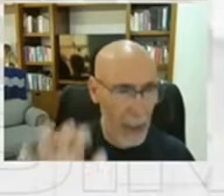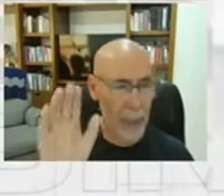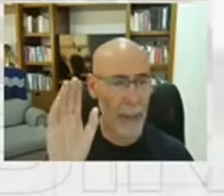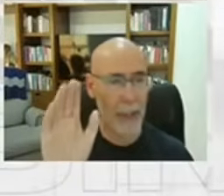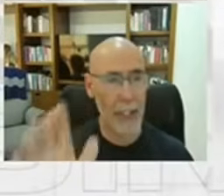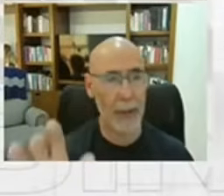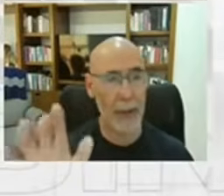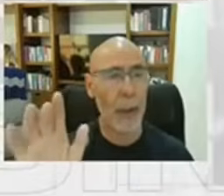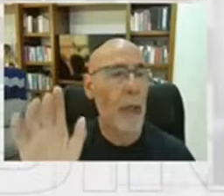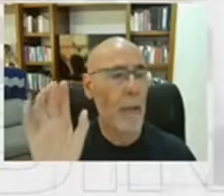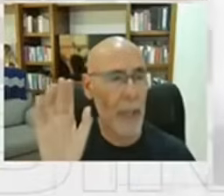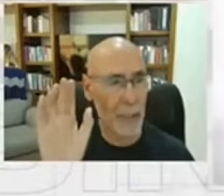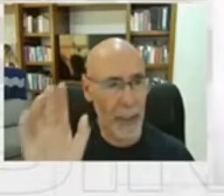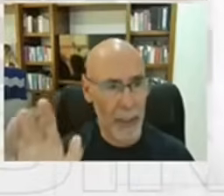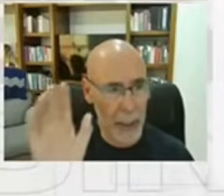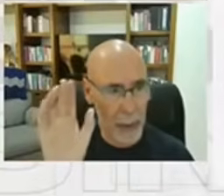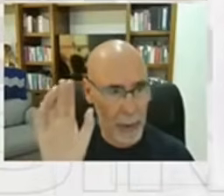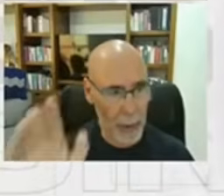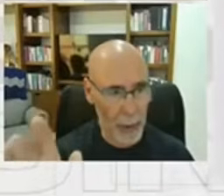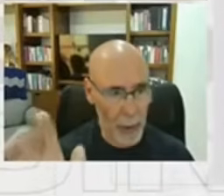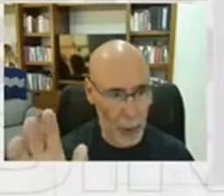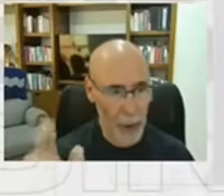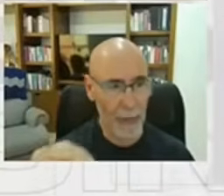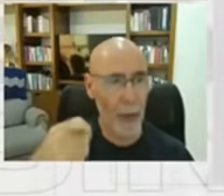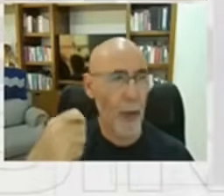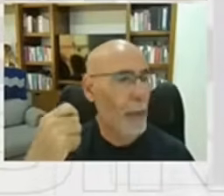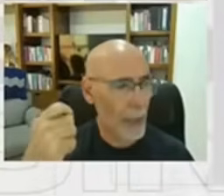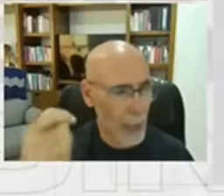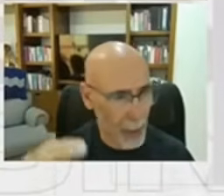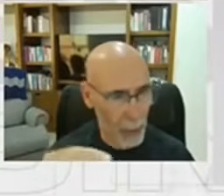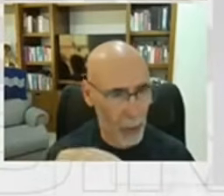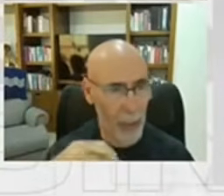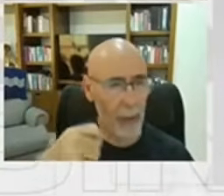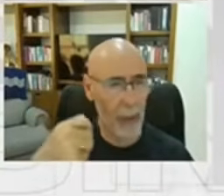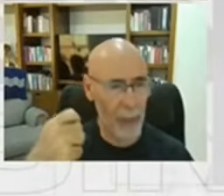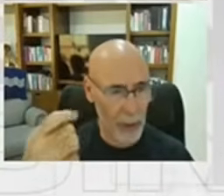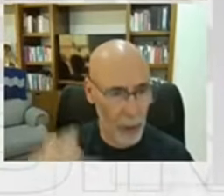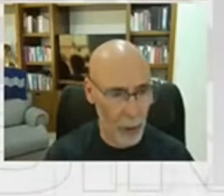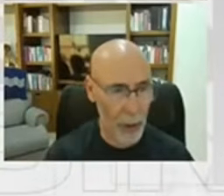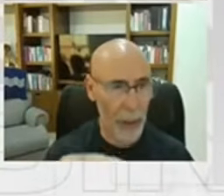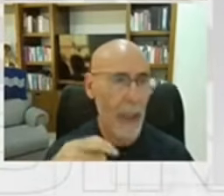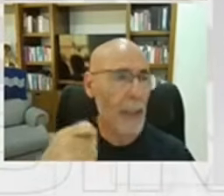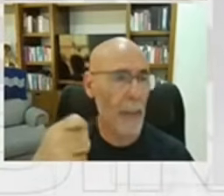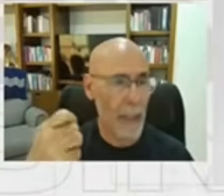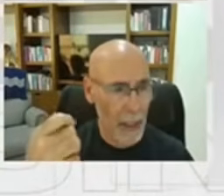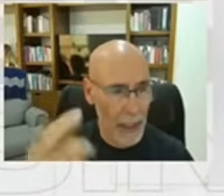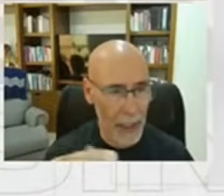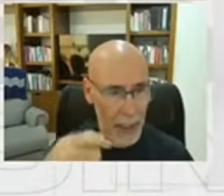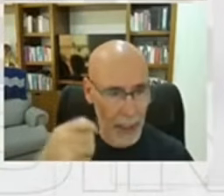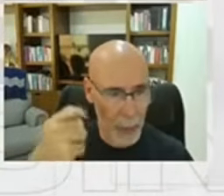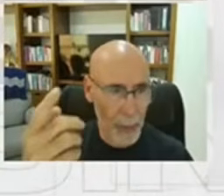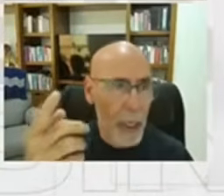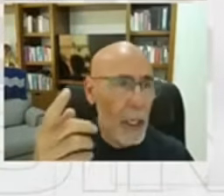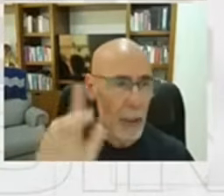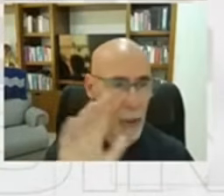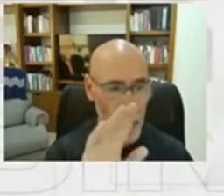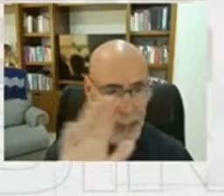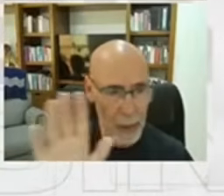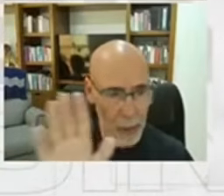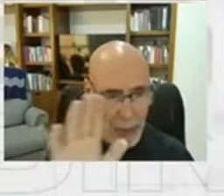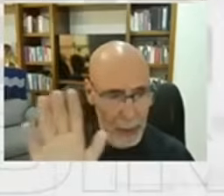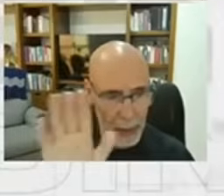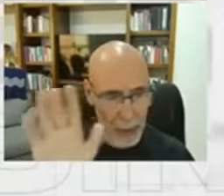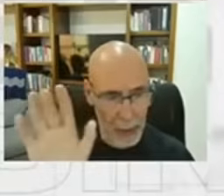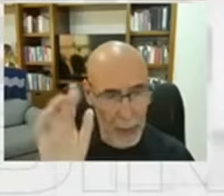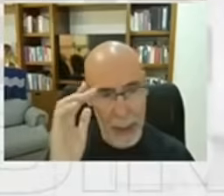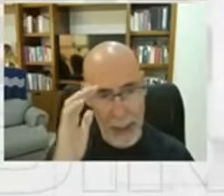primer día del mandato del presidente López Obrador, de golpeteo, de amonestación, de mentira, de calumnia, no